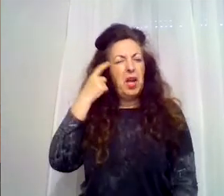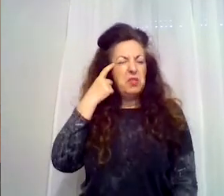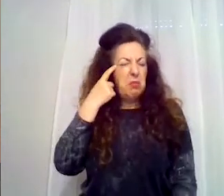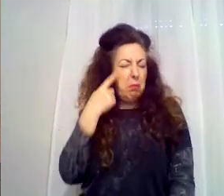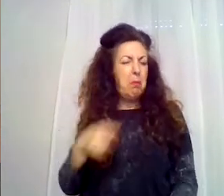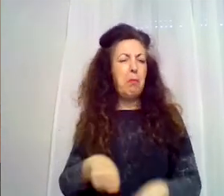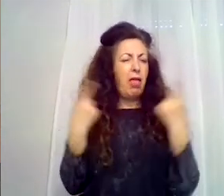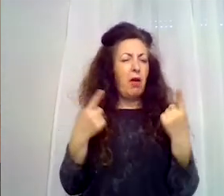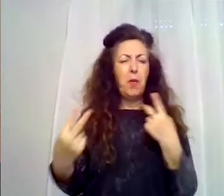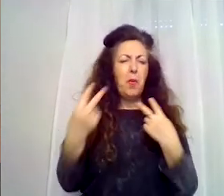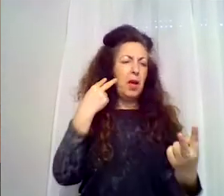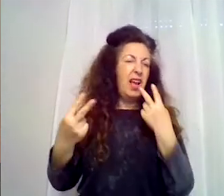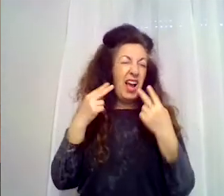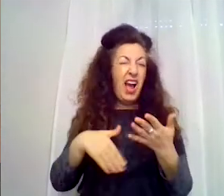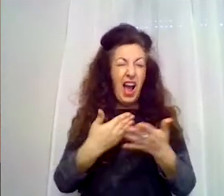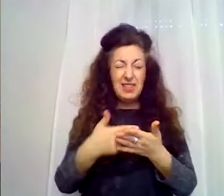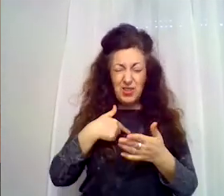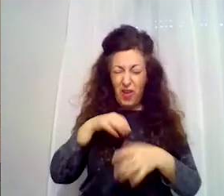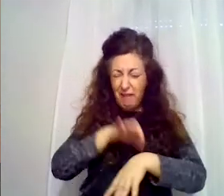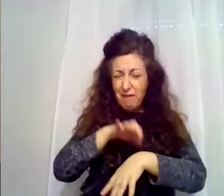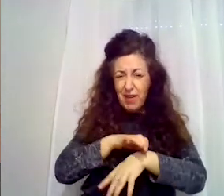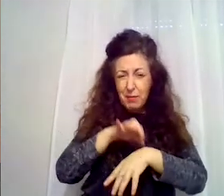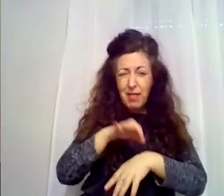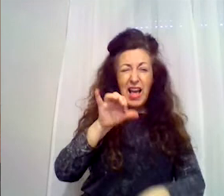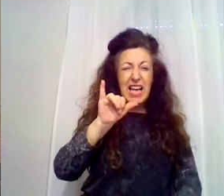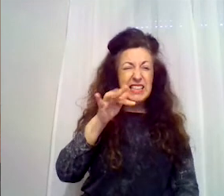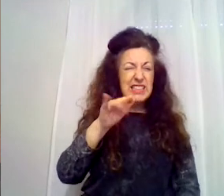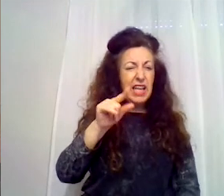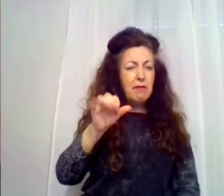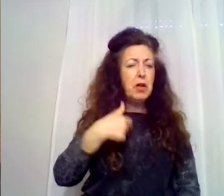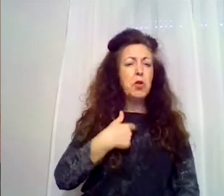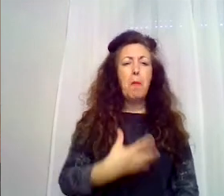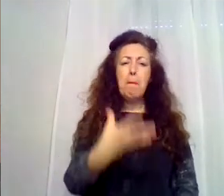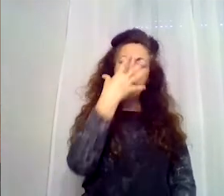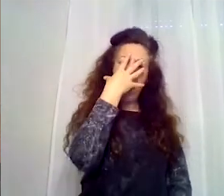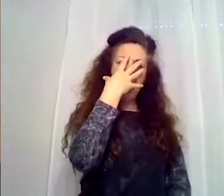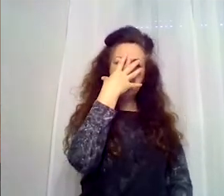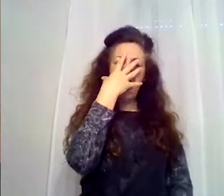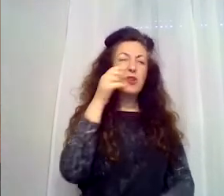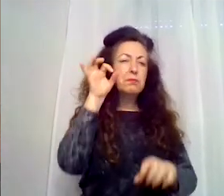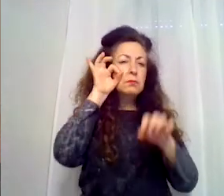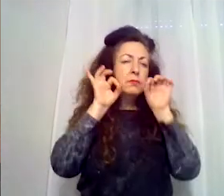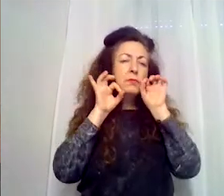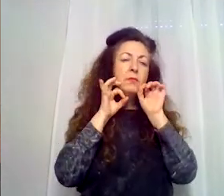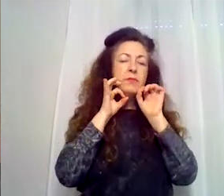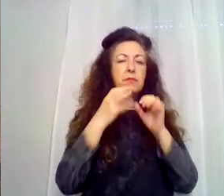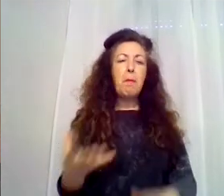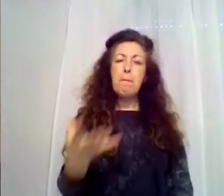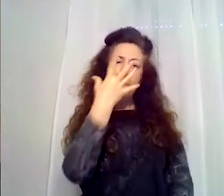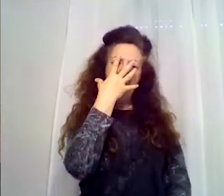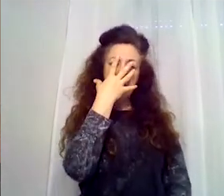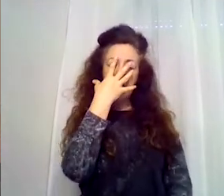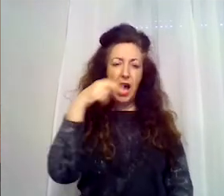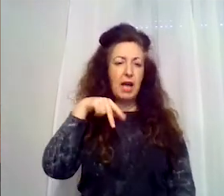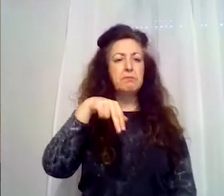Gassendi. Pierre Gassendi es uno de los grandes y desconocidos, porque a la Iglesia no le convenía, a ningún